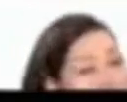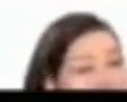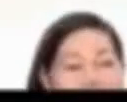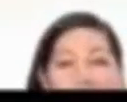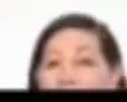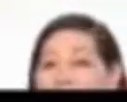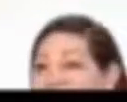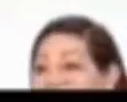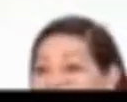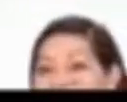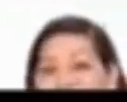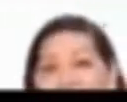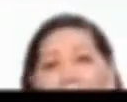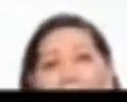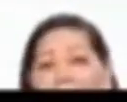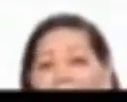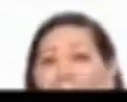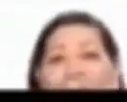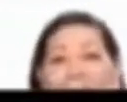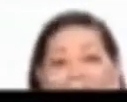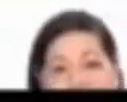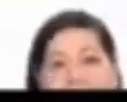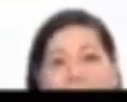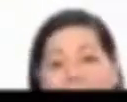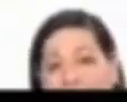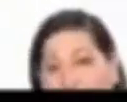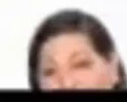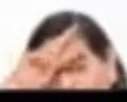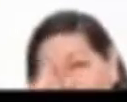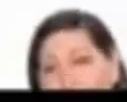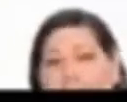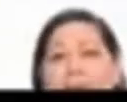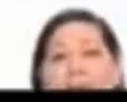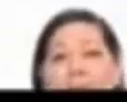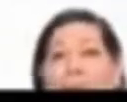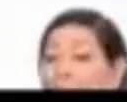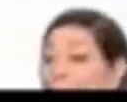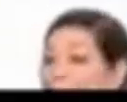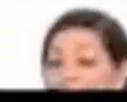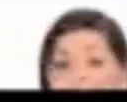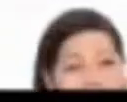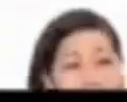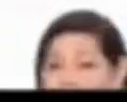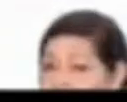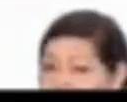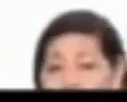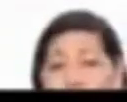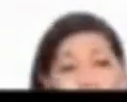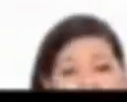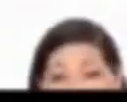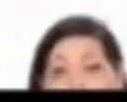muda ante el relajamiento humano y ético de la patria. No puede dejar de llamar a todos a la